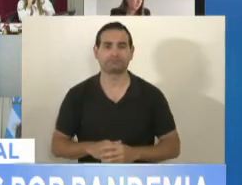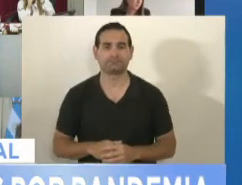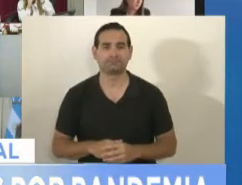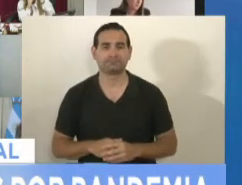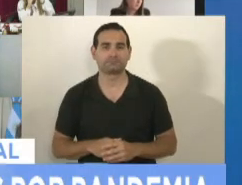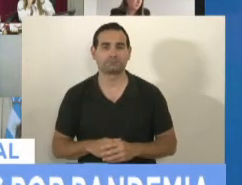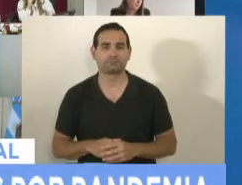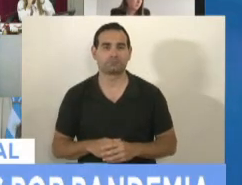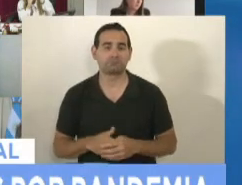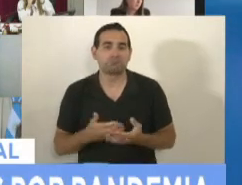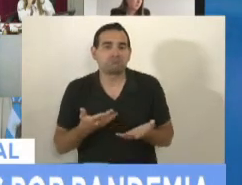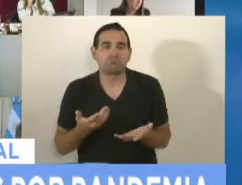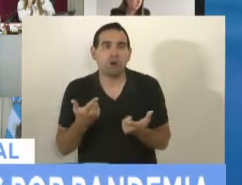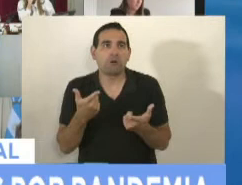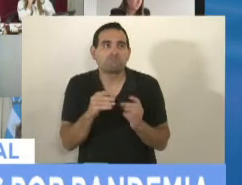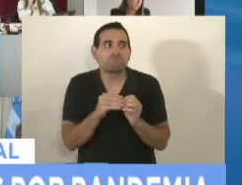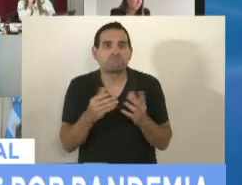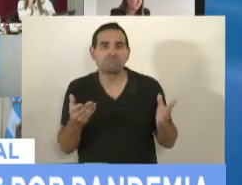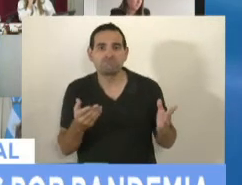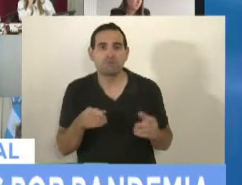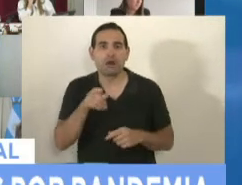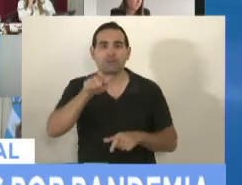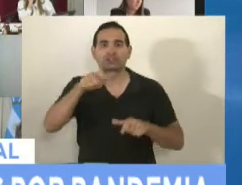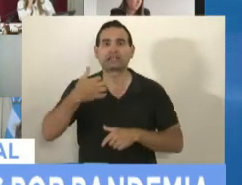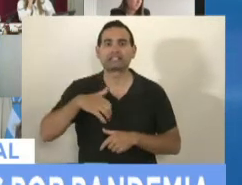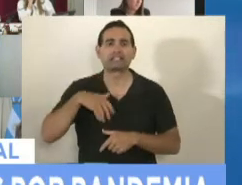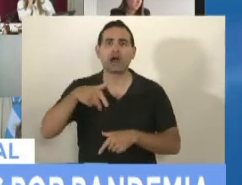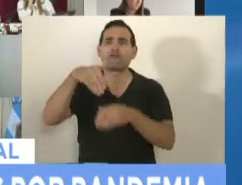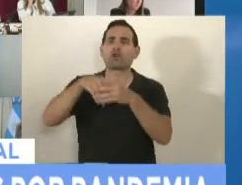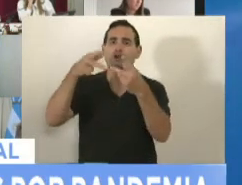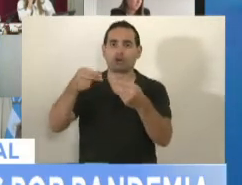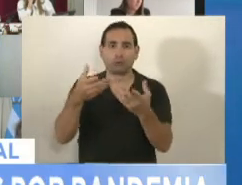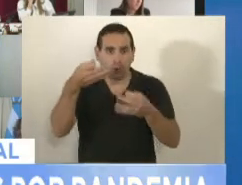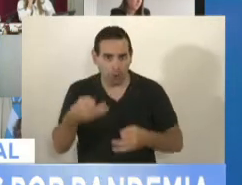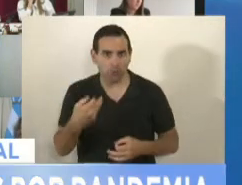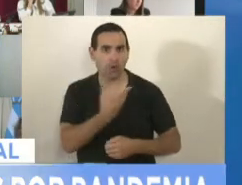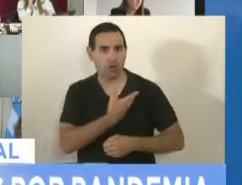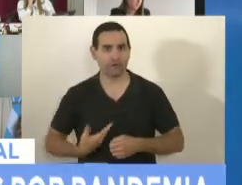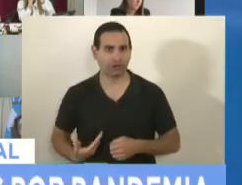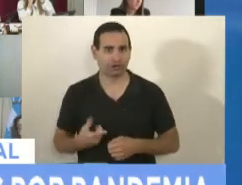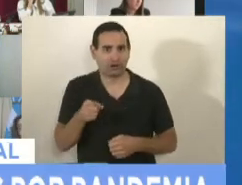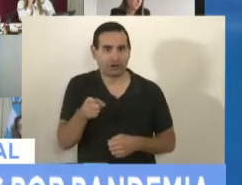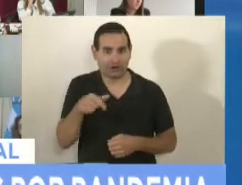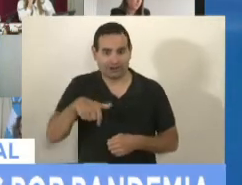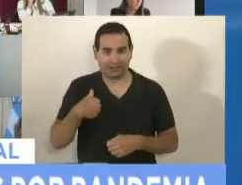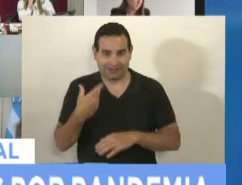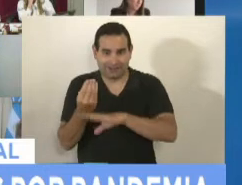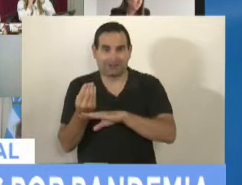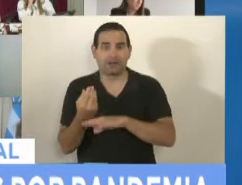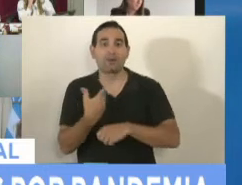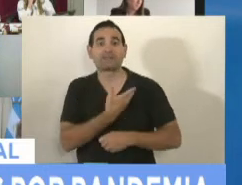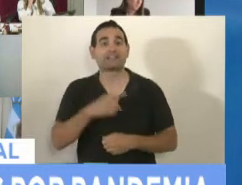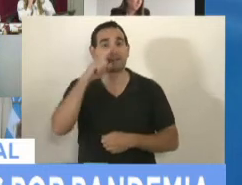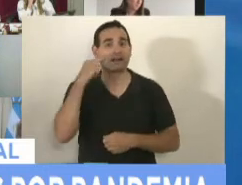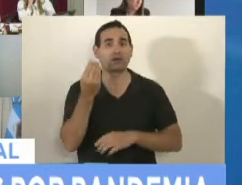Y no hay ninguna razón para impedir a los argentinos. Justo un gobierno que tiene un doble estándar. El gobierno del presidente